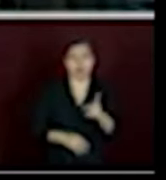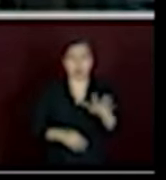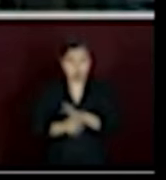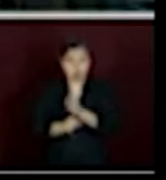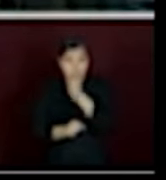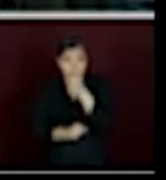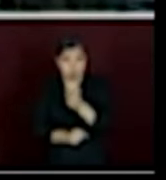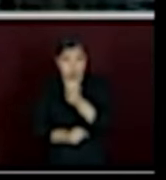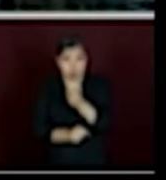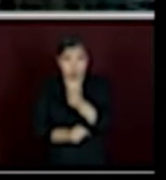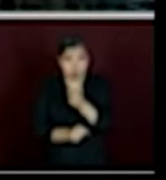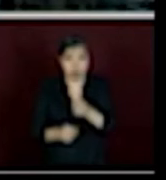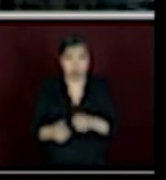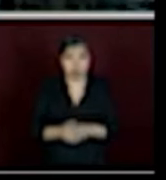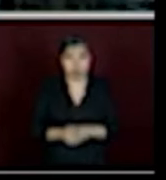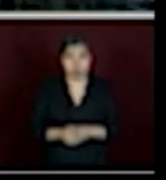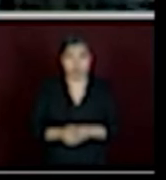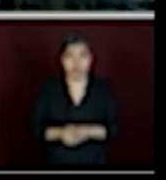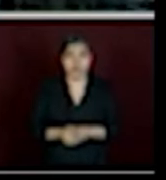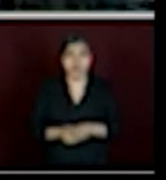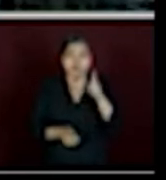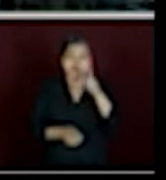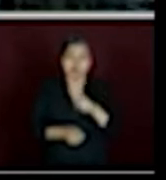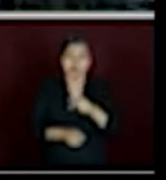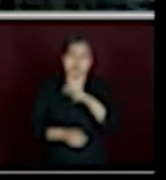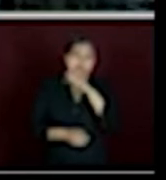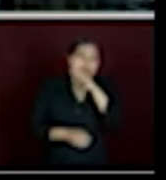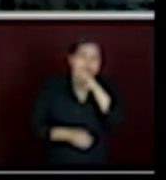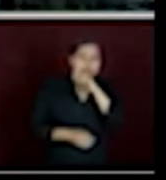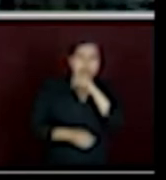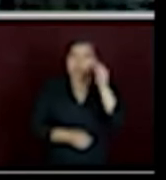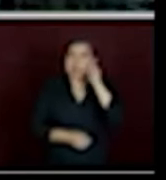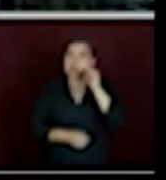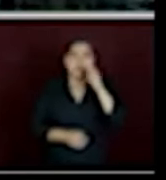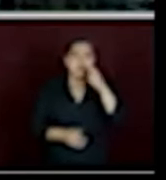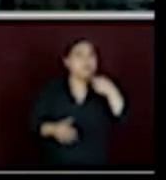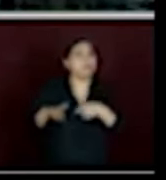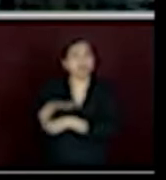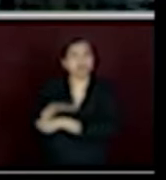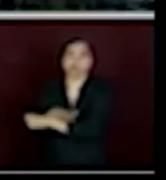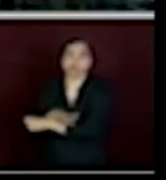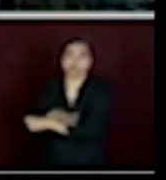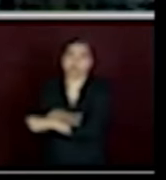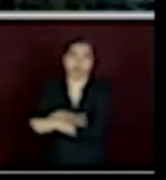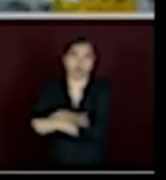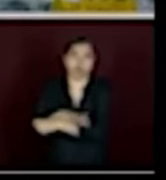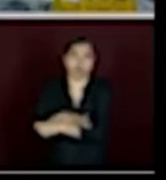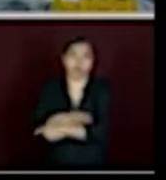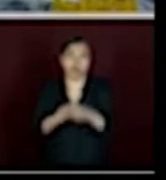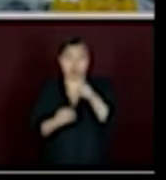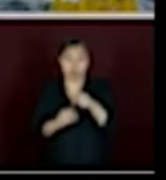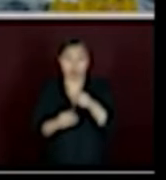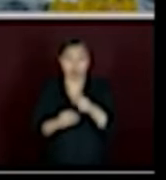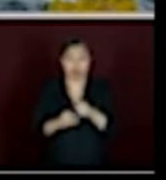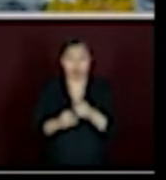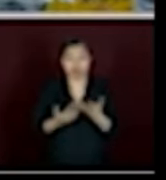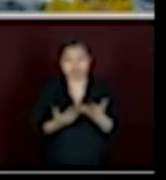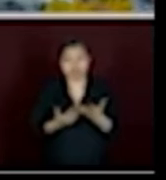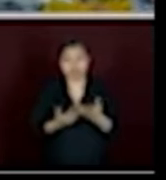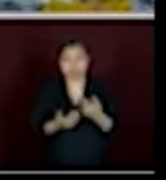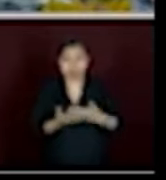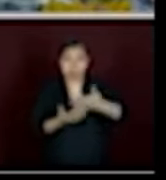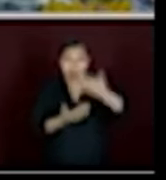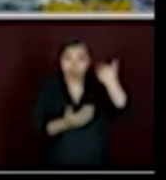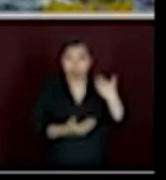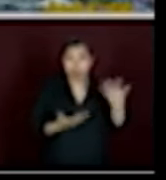va a rebasar los 65 puntos, Pepe. Vas a ver, yo estoy seguro de que habrá